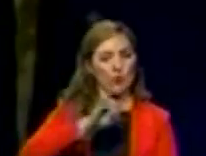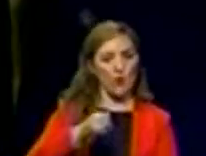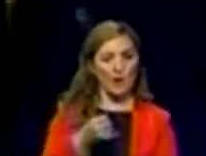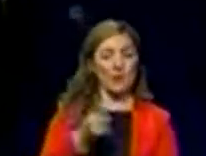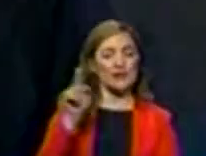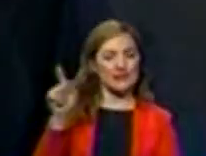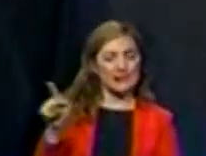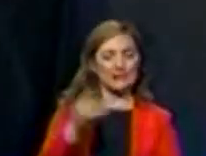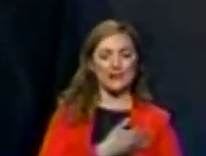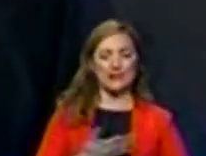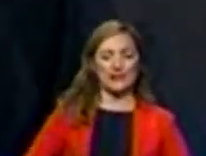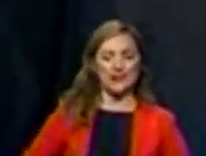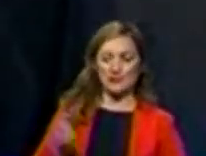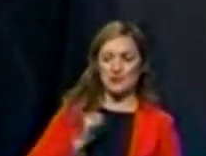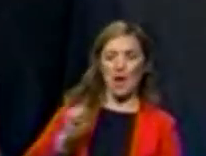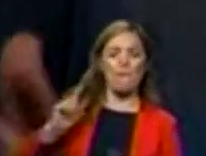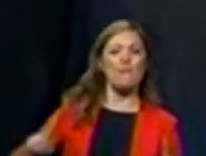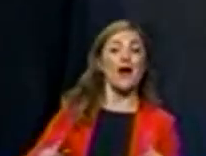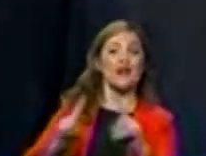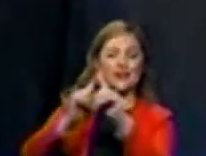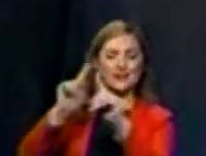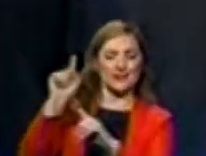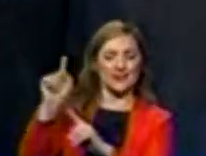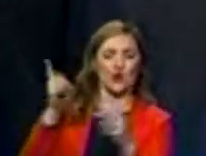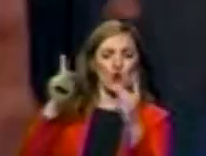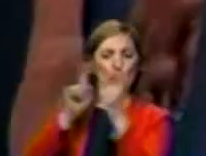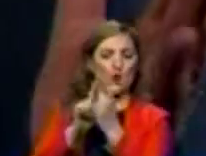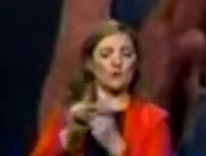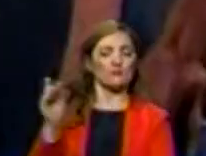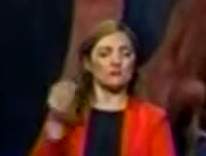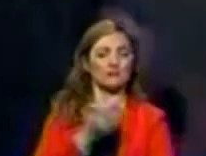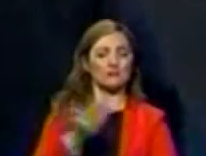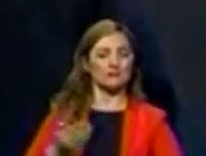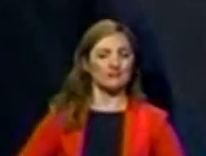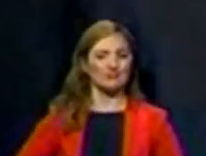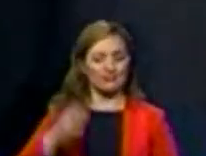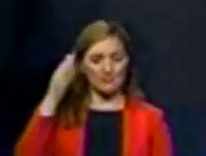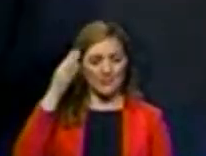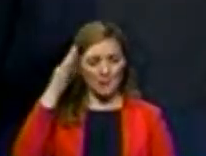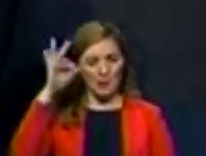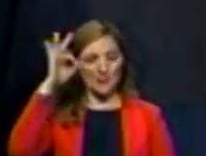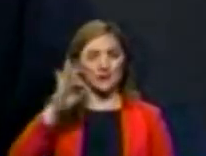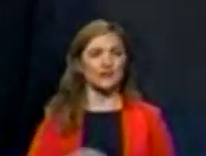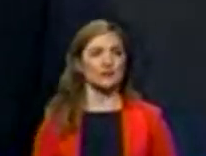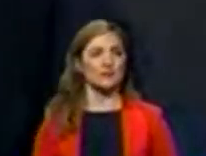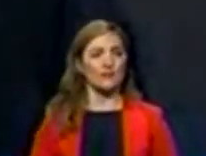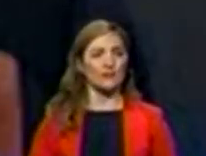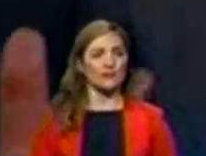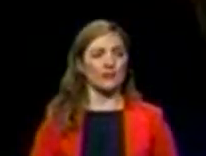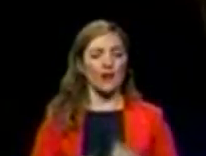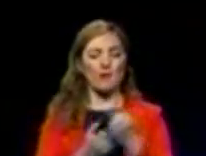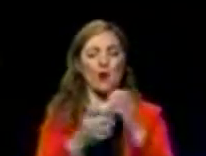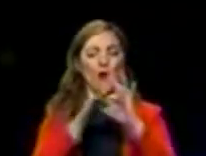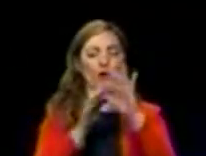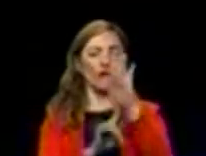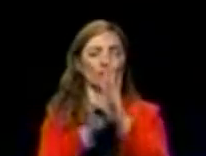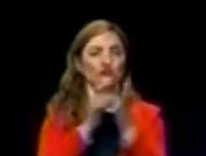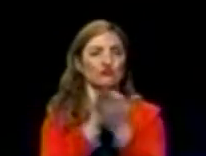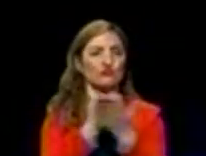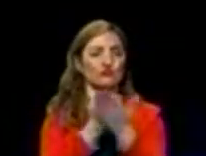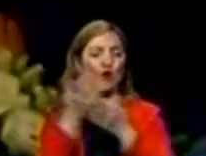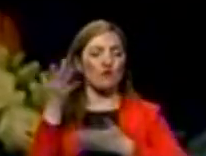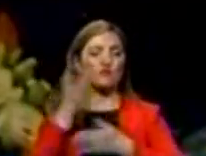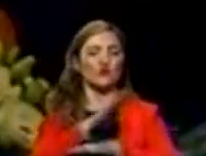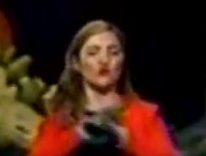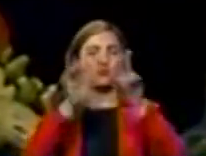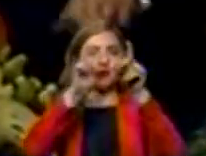del Eliseo. Asimismo, la agenda prevé un encuentro con el secretario general de la Organización para la Cooperación y el Desarrollo Económico y una conferencia magistral